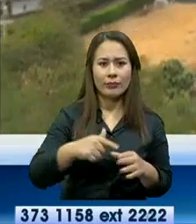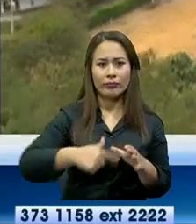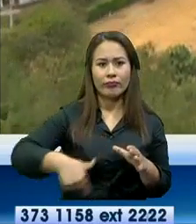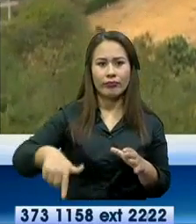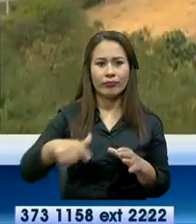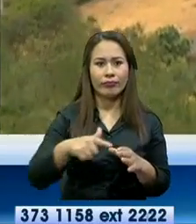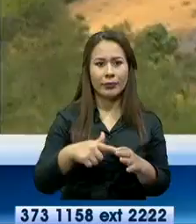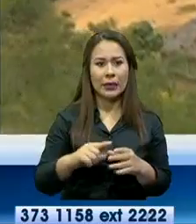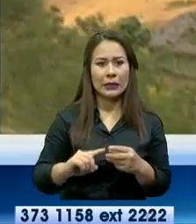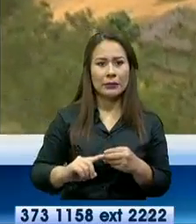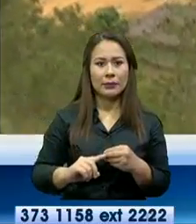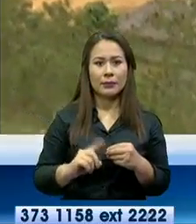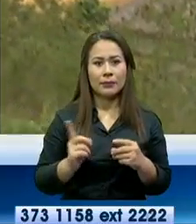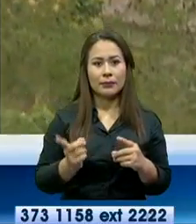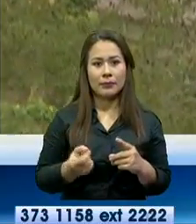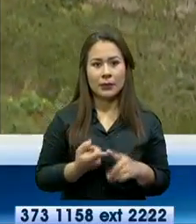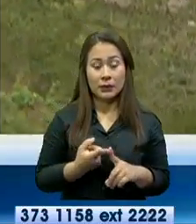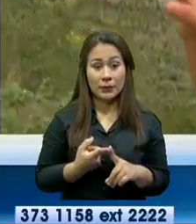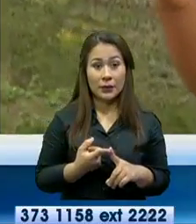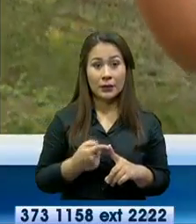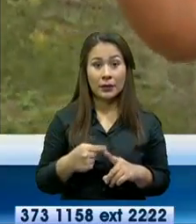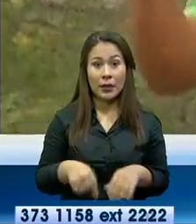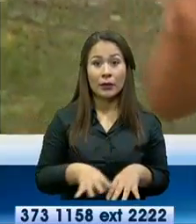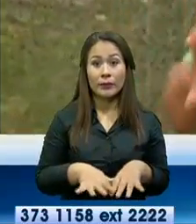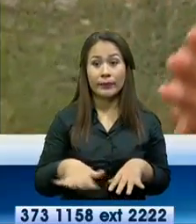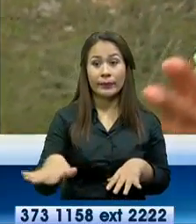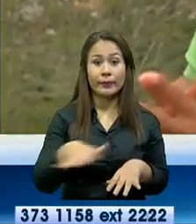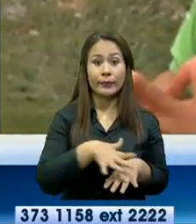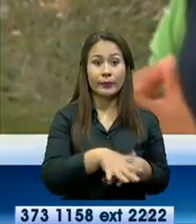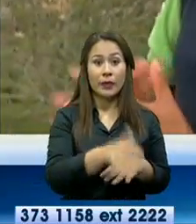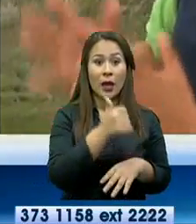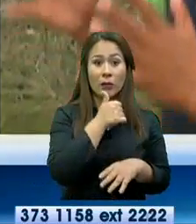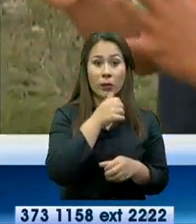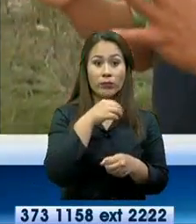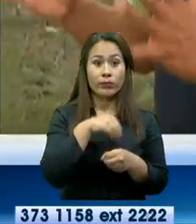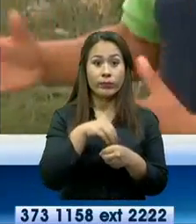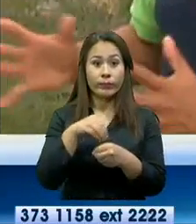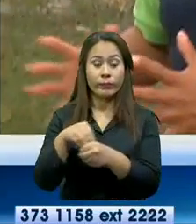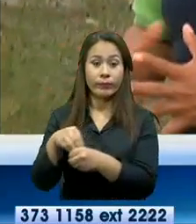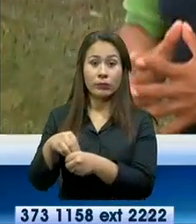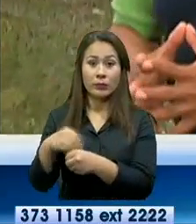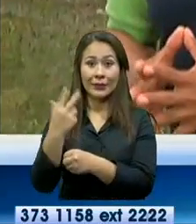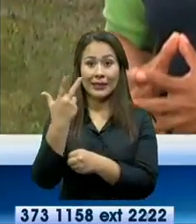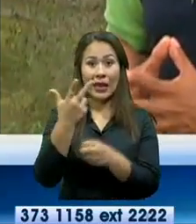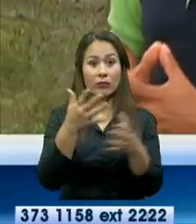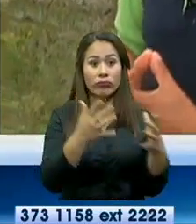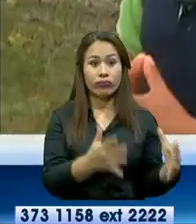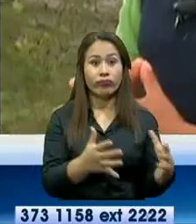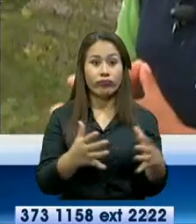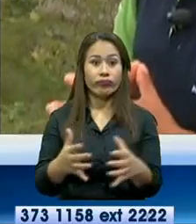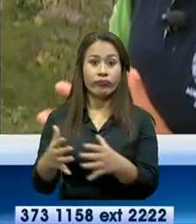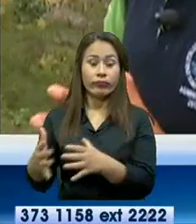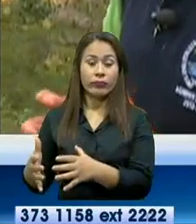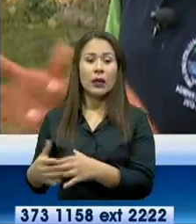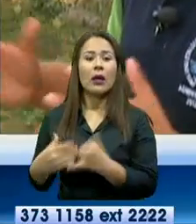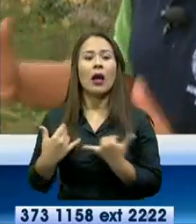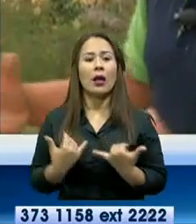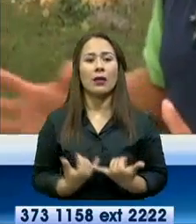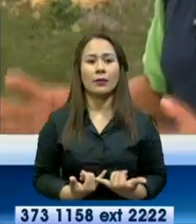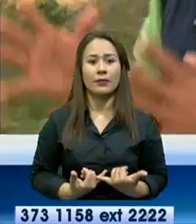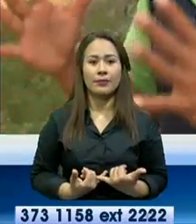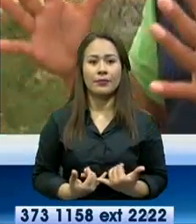principal quien distribuye el agua aquí en estos lugares de los reservorios, 3 reservorios prácticamente en la actualidad